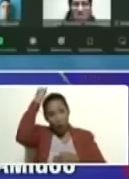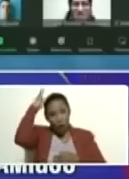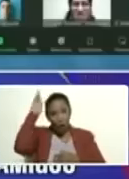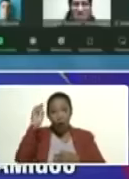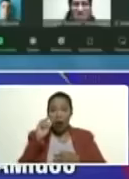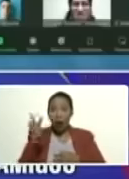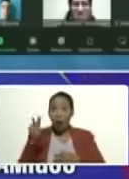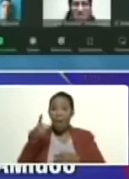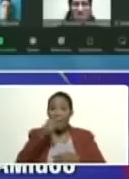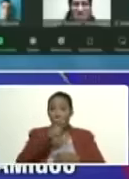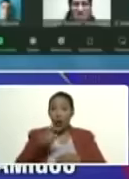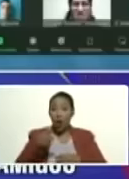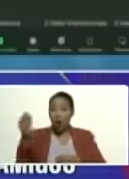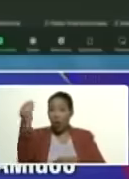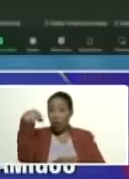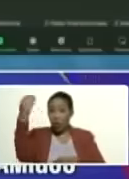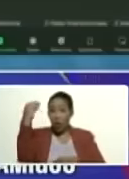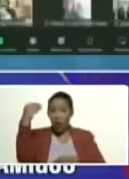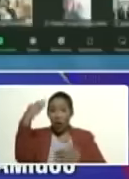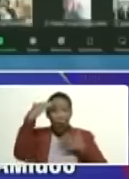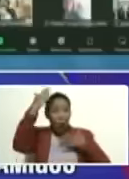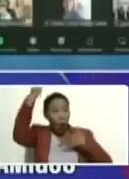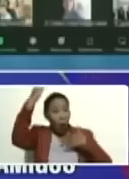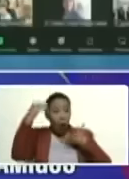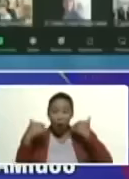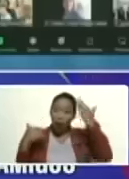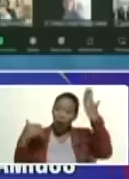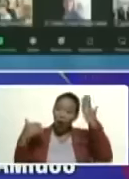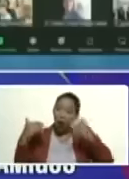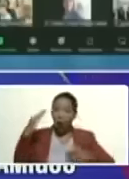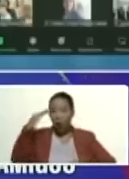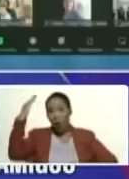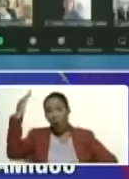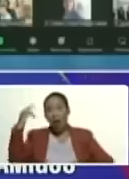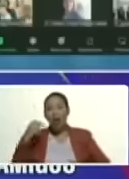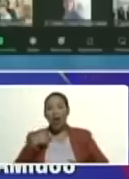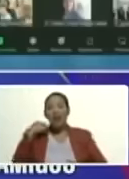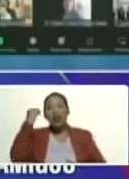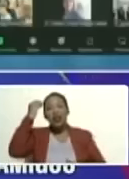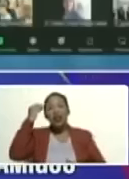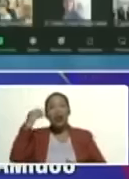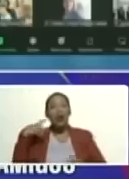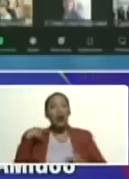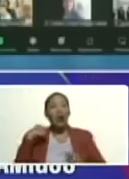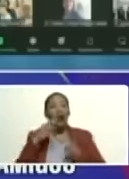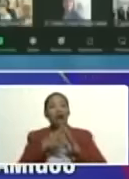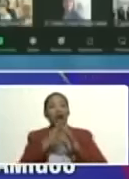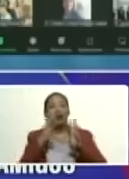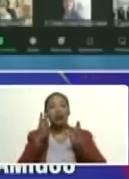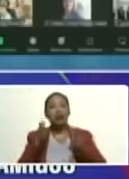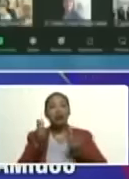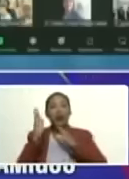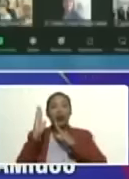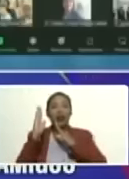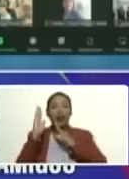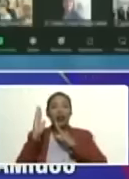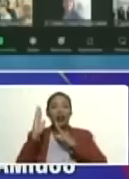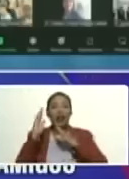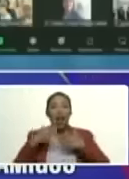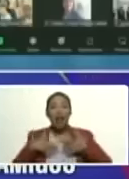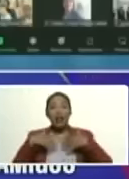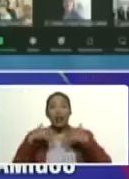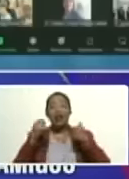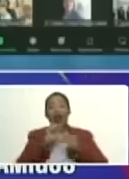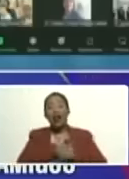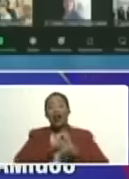gente salía, los italianos, a saludarlo a uno. ¿Ah? Creía que yo había salido del Coliseo. Se había salvado un cristiano